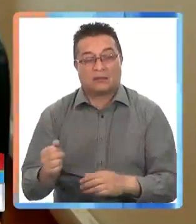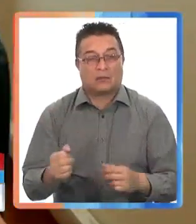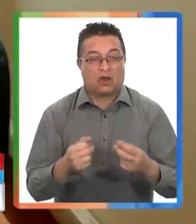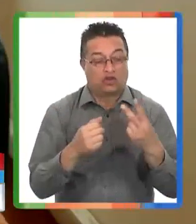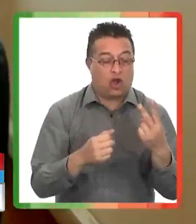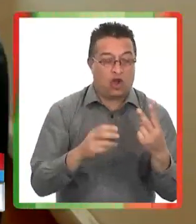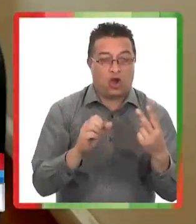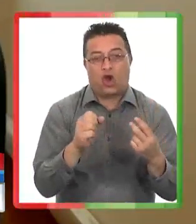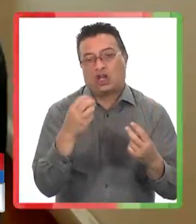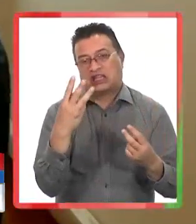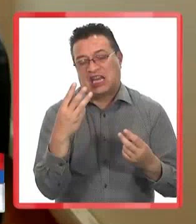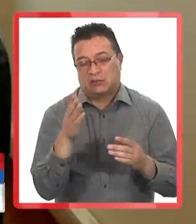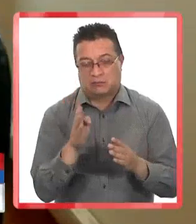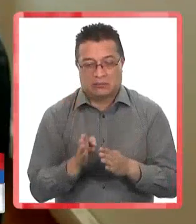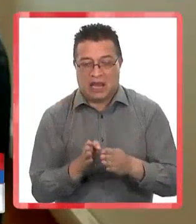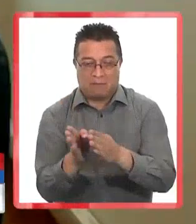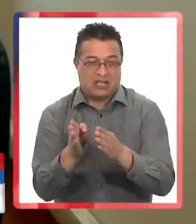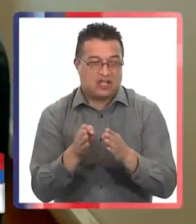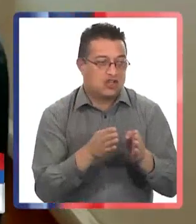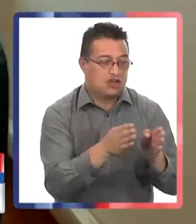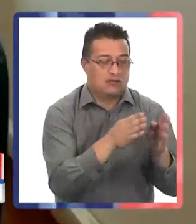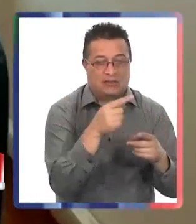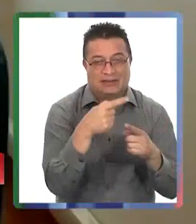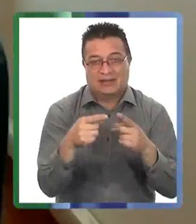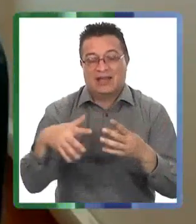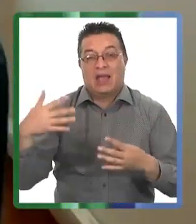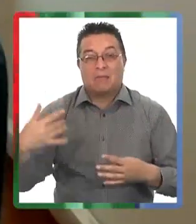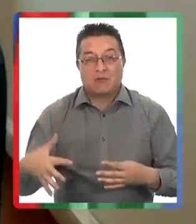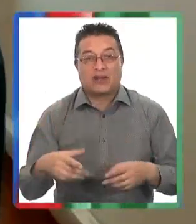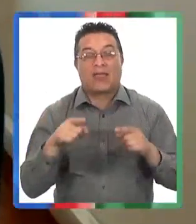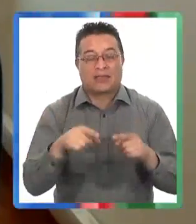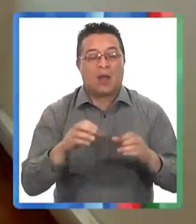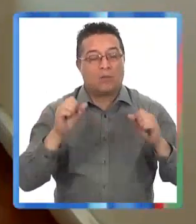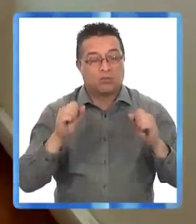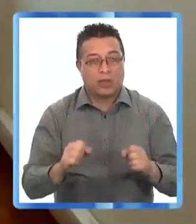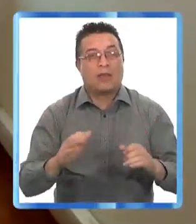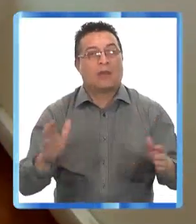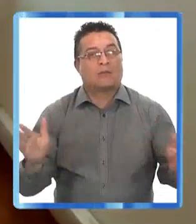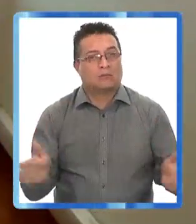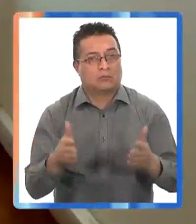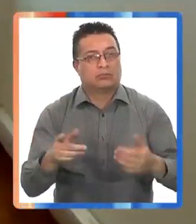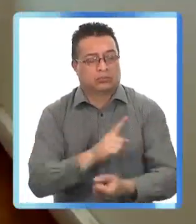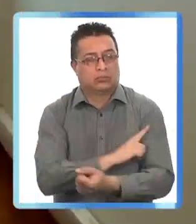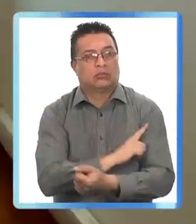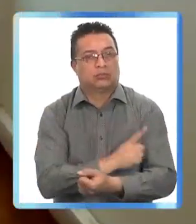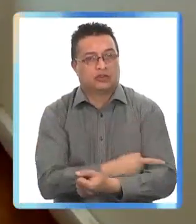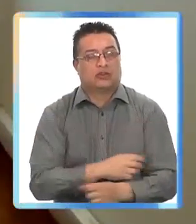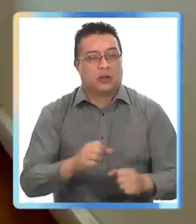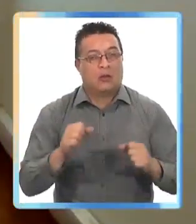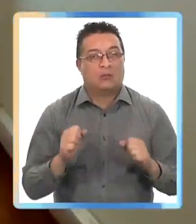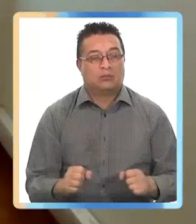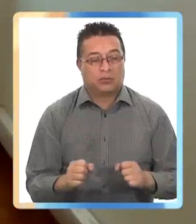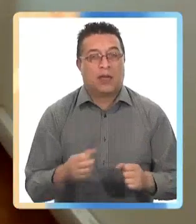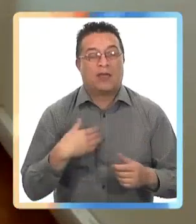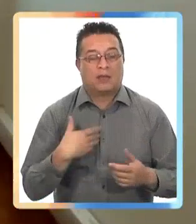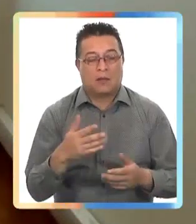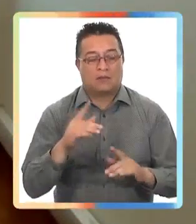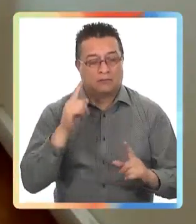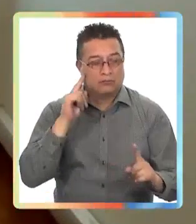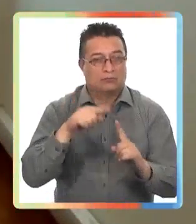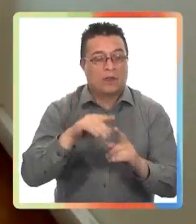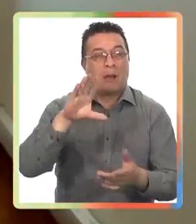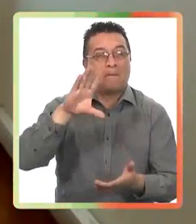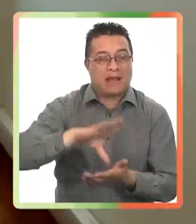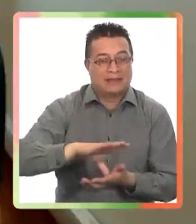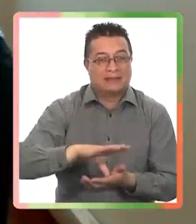una línea que tiene que ver con mantener el potencial y el cierto exportador del país y el espacio que